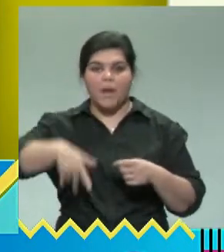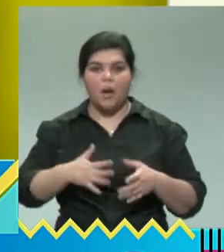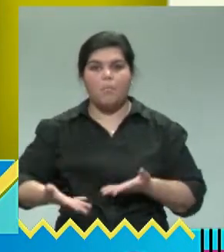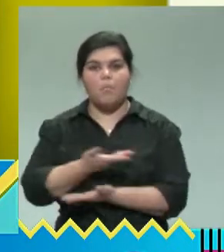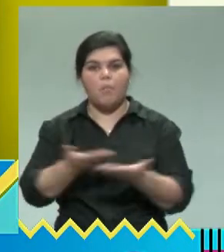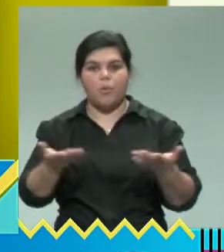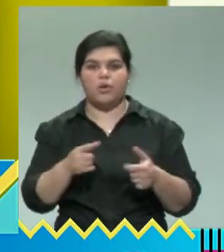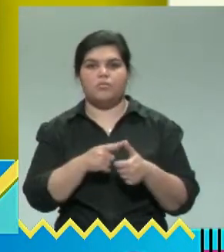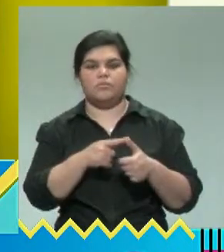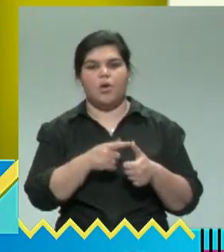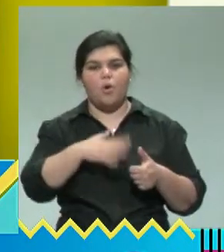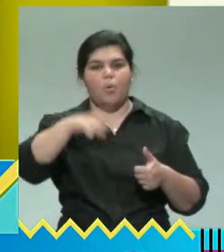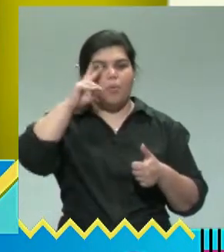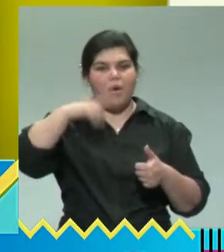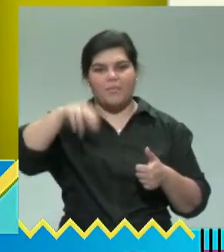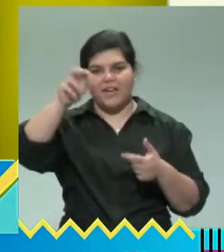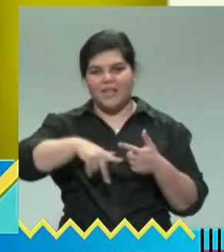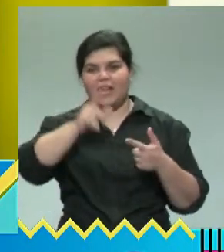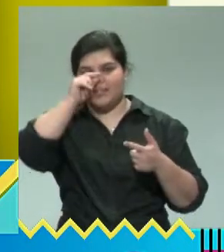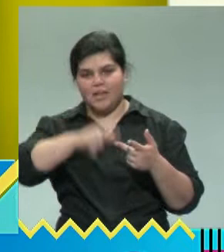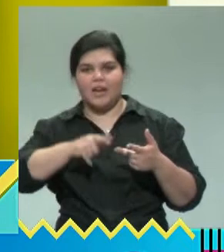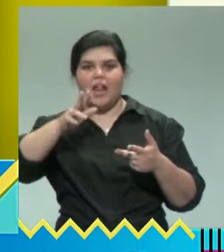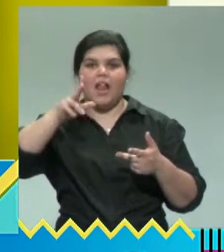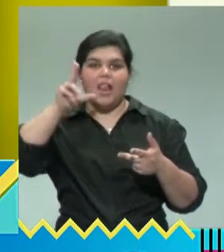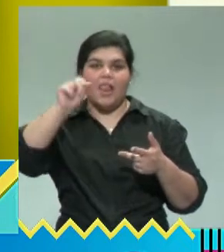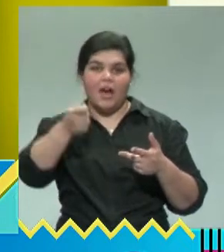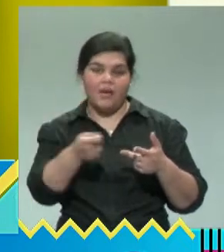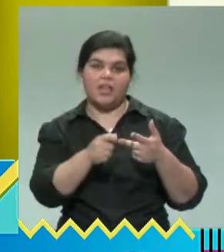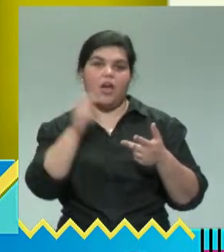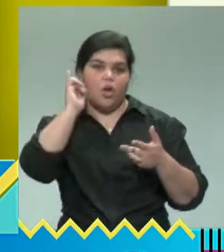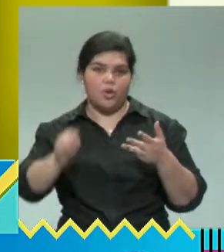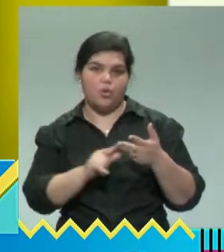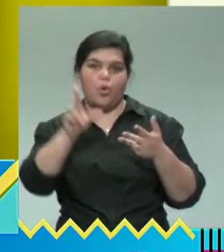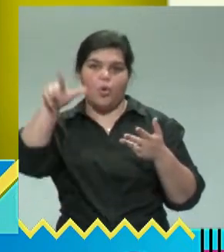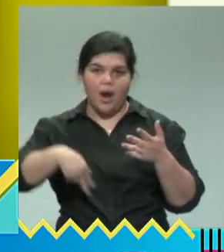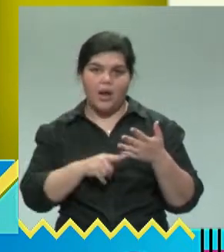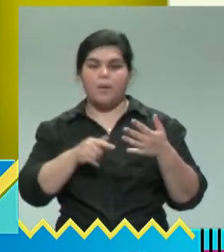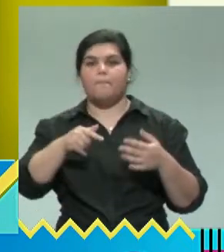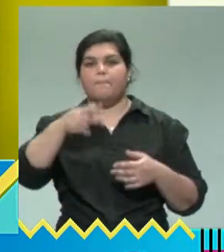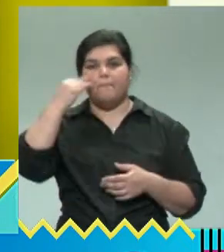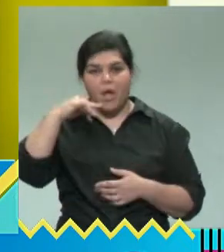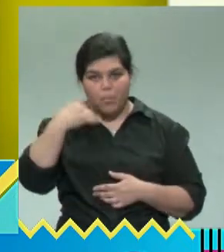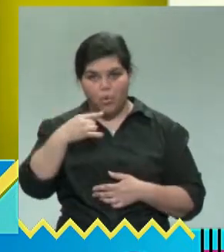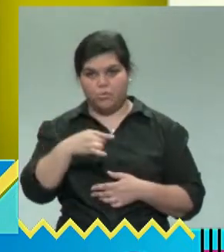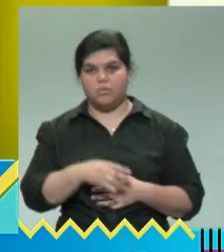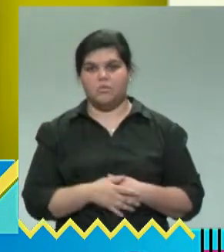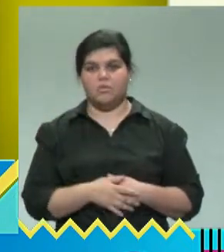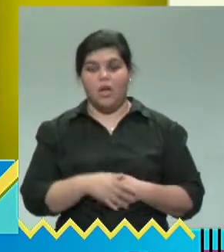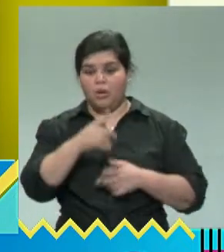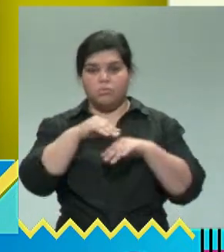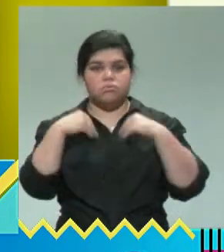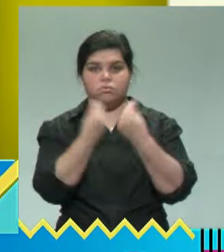¿sí?, Guaymallén, Las Heras, Lavalle, Capital, Godecruz, Luján de Cuyo y Maipú, ¿sí? Esos son los municipios que